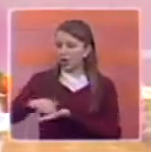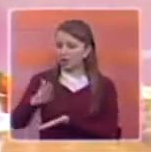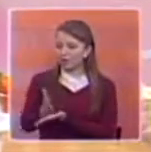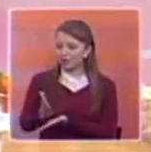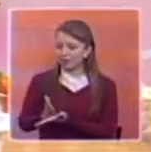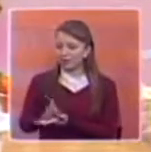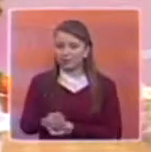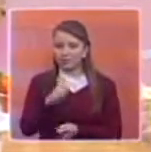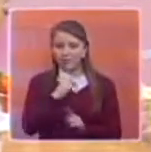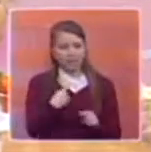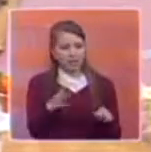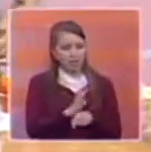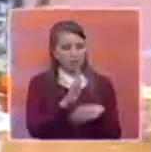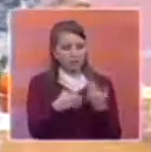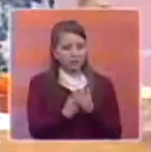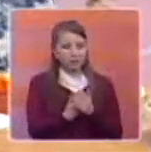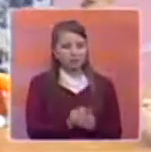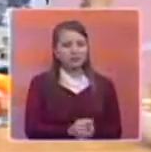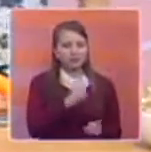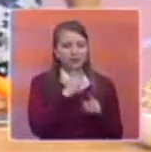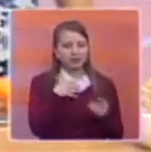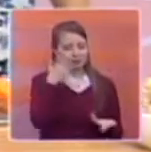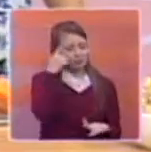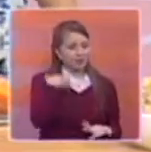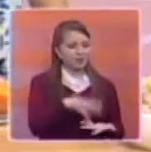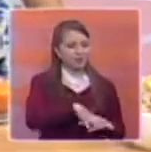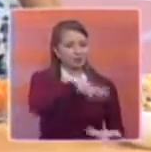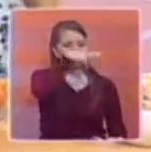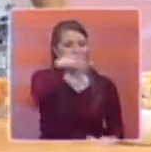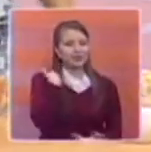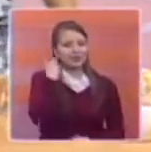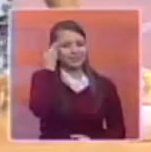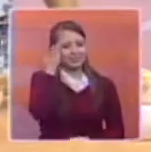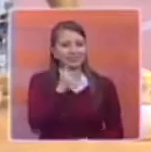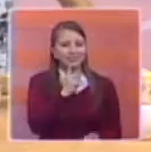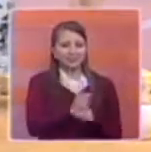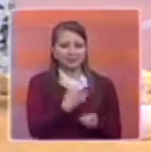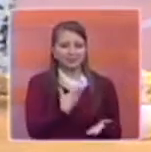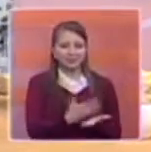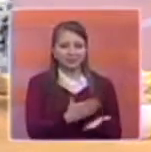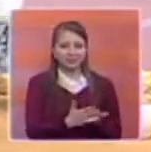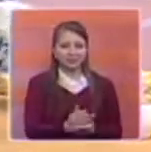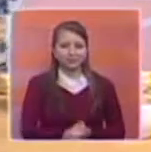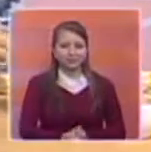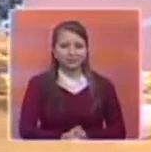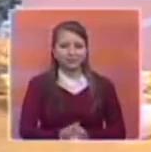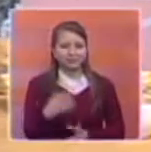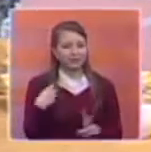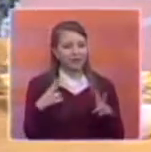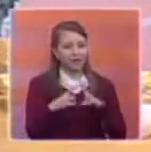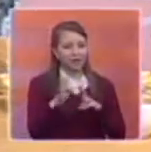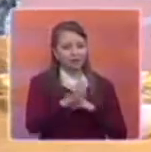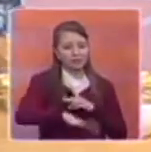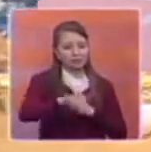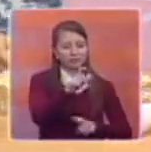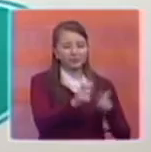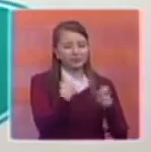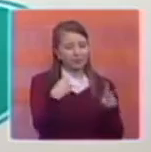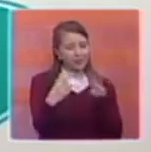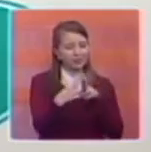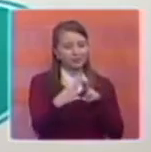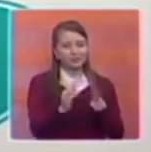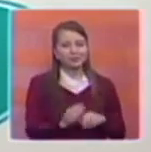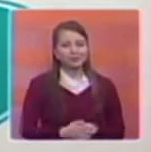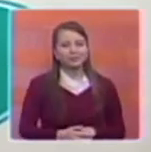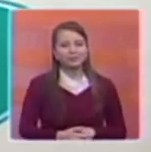alcanzó? Sí, es que sí hice suficiente porque sabía que iban a comer. ¿Ya conoce a su personal? Sí. ¿Ya conoce